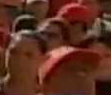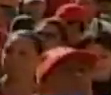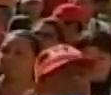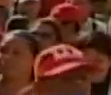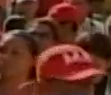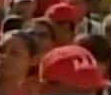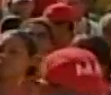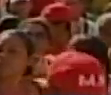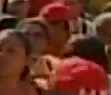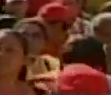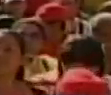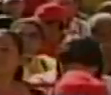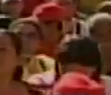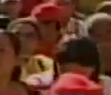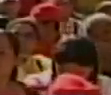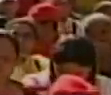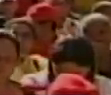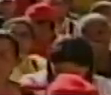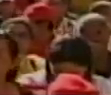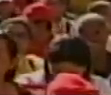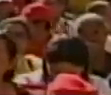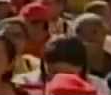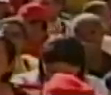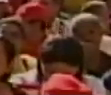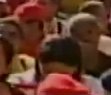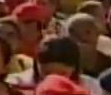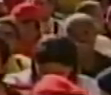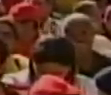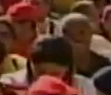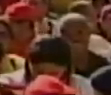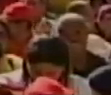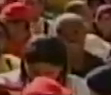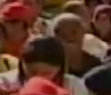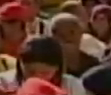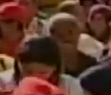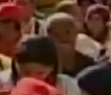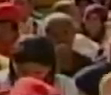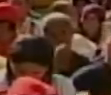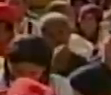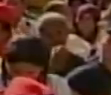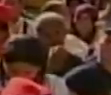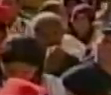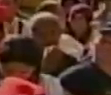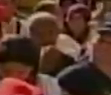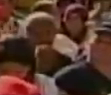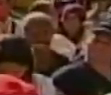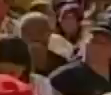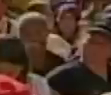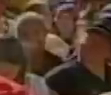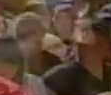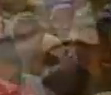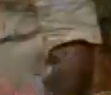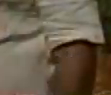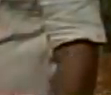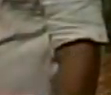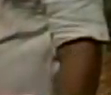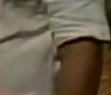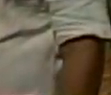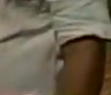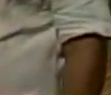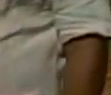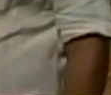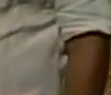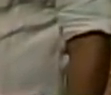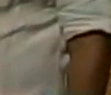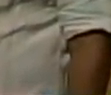Estamos defendiendo más acá por qué murió y por qué mataron a Robert Serra y a Otaiza